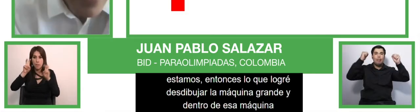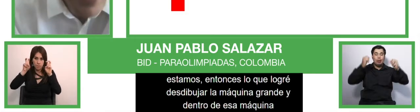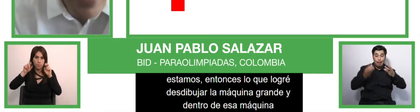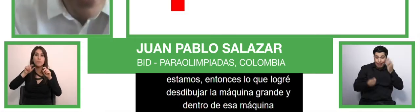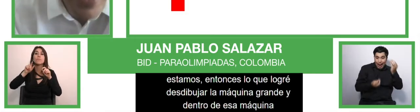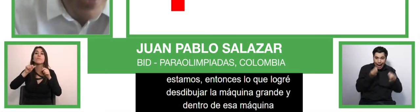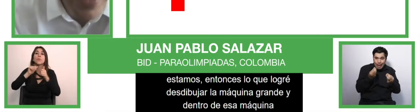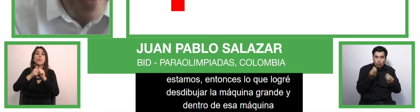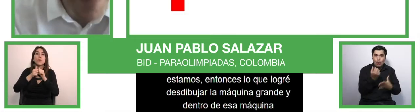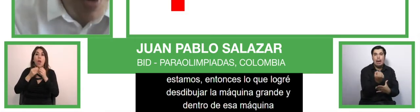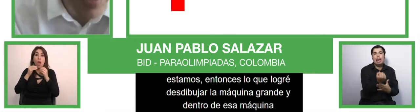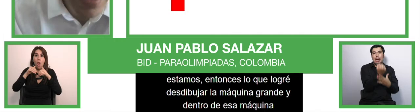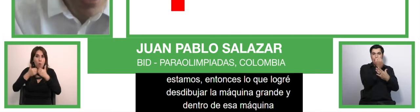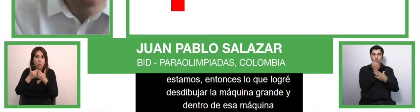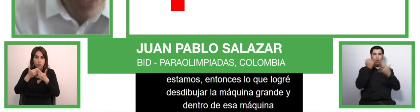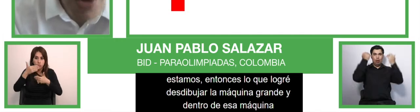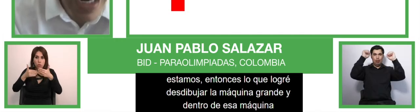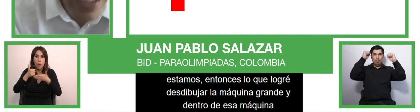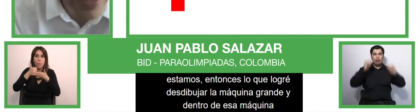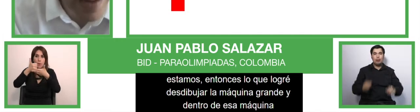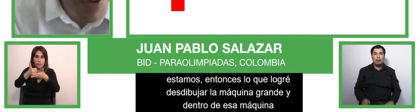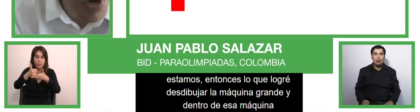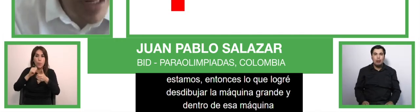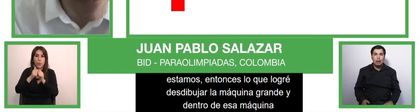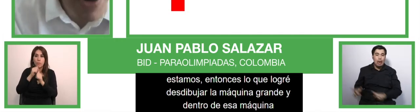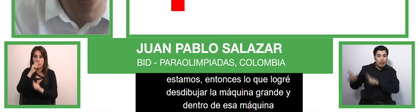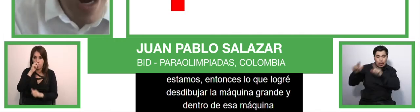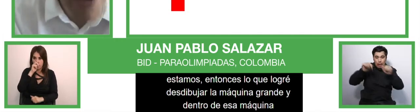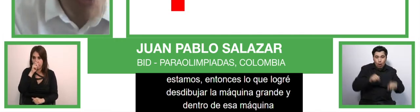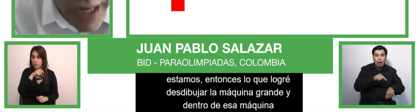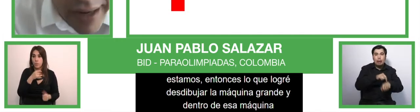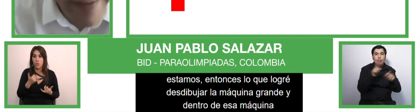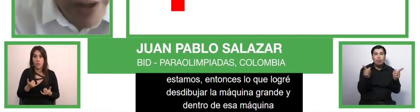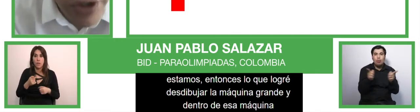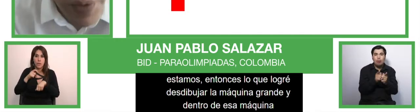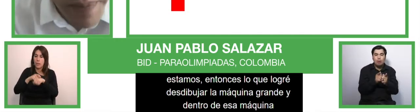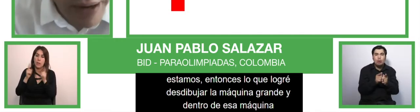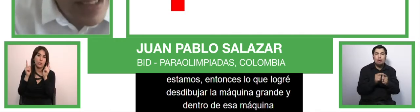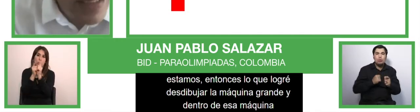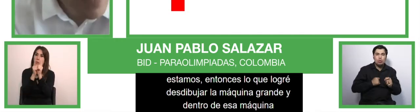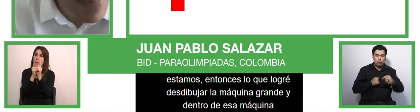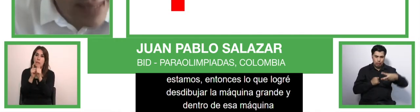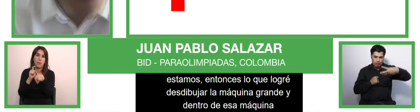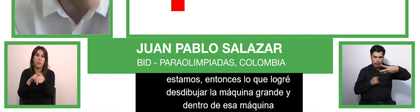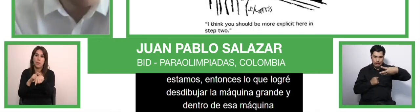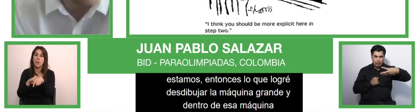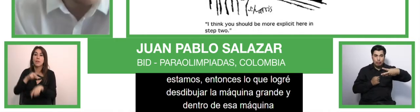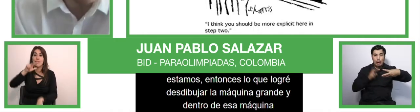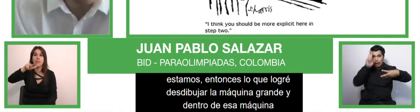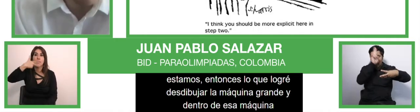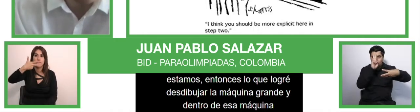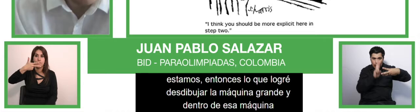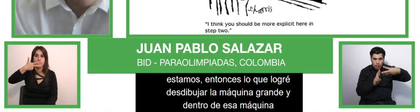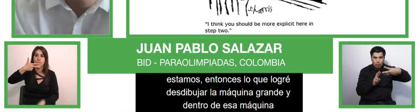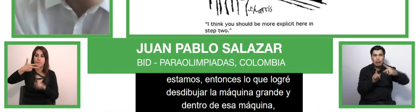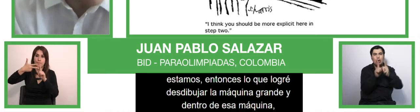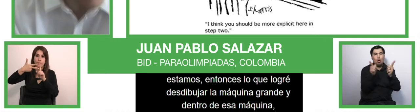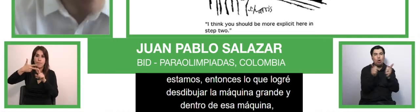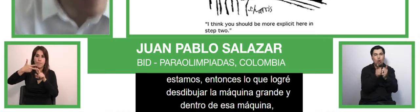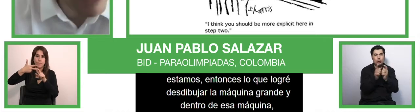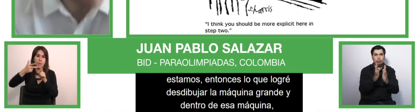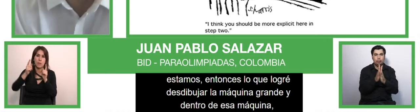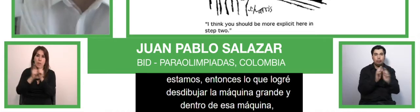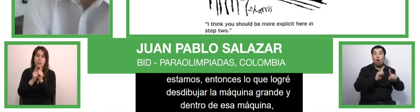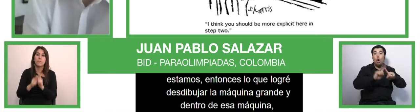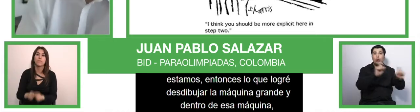sirve el deporte. Y ahora, queda poco tiempo, los voy a dejar con tres reflexiones muy breves. Pásame la diapositiva, por favor.